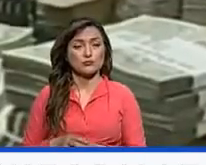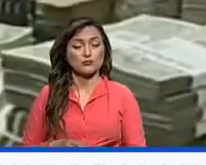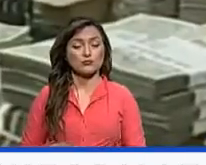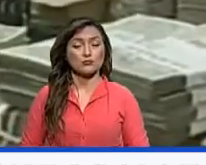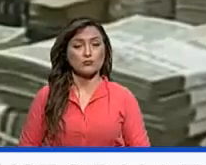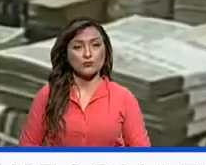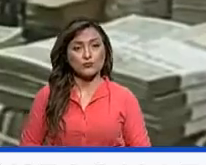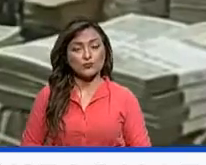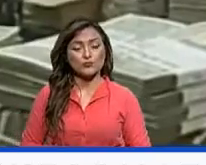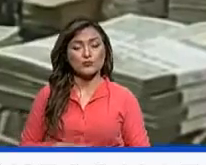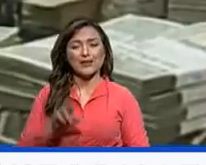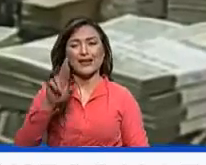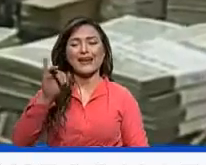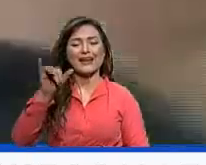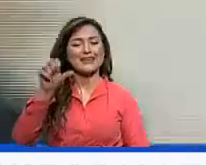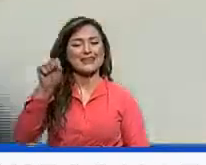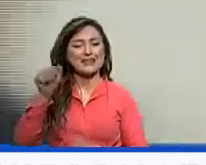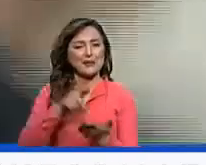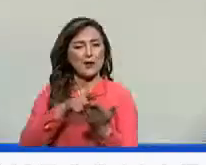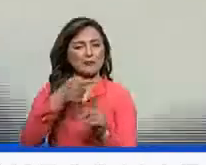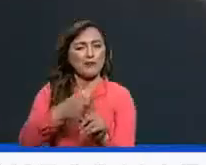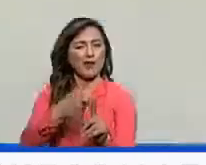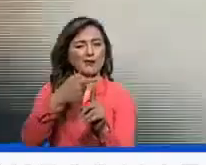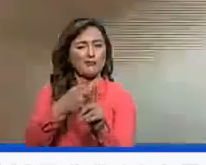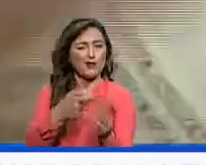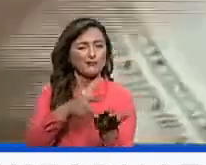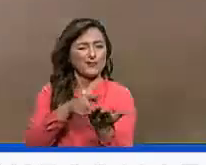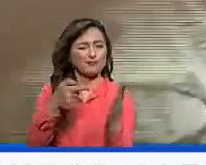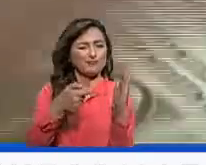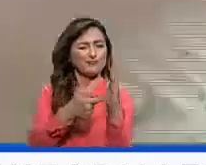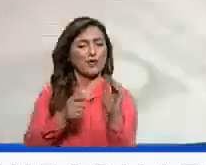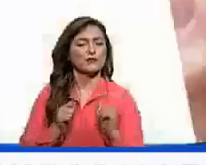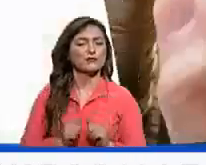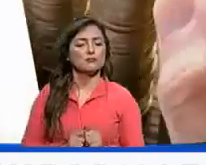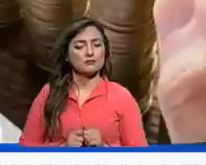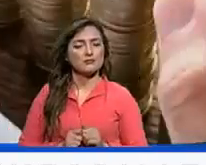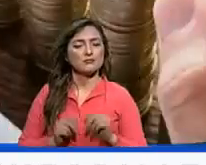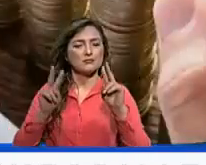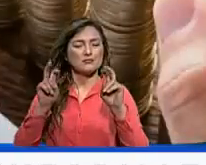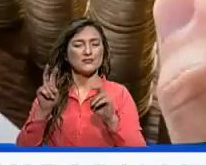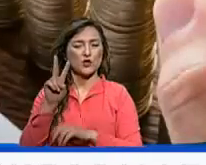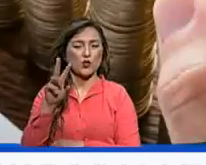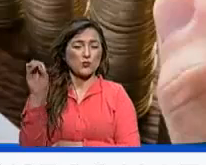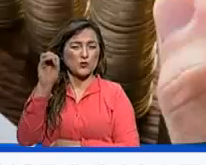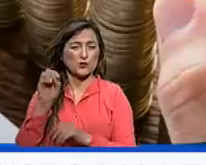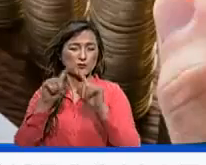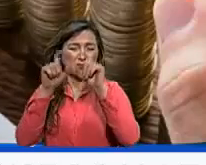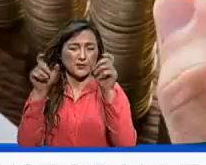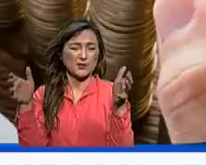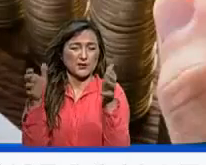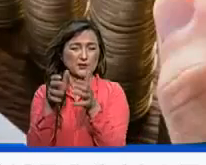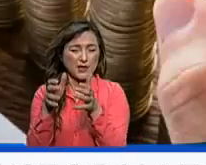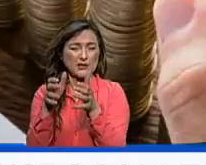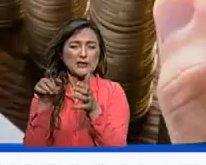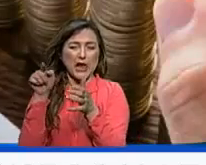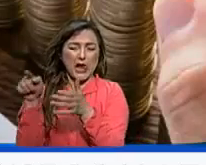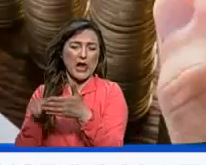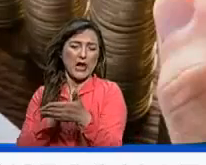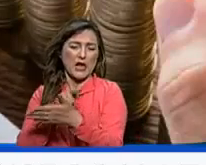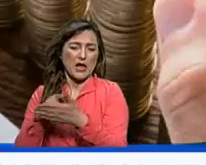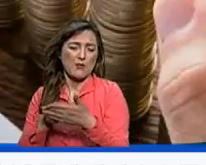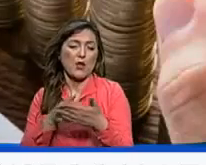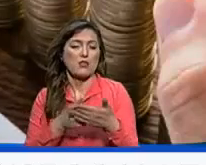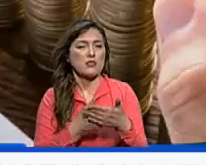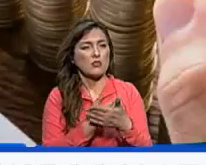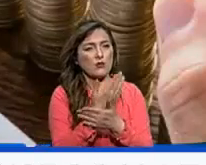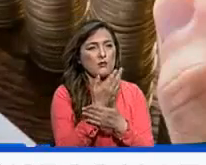La eliminación del RICE y del régimen impositivo para microempresas del 2% conllevará a la creación del RIMPE, régimen